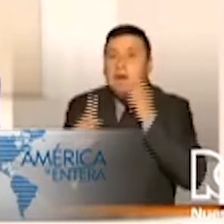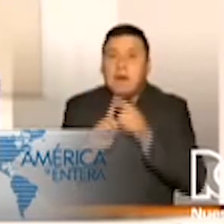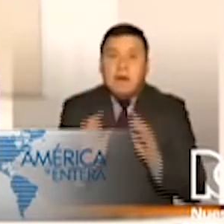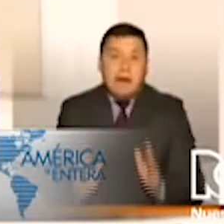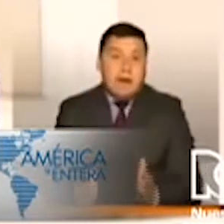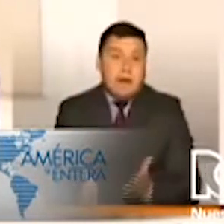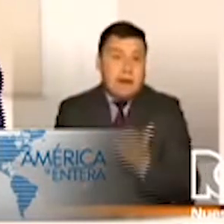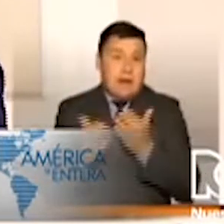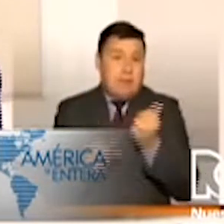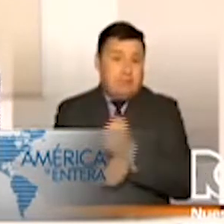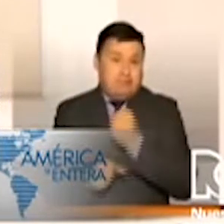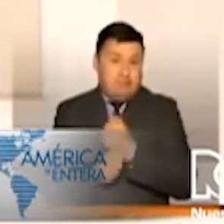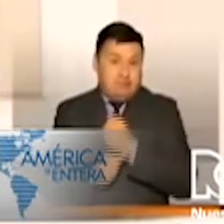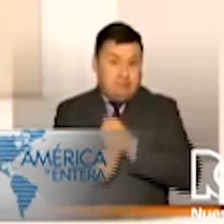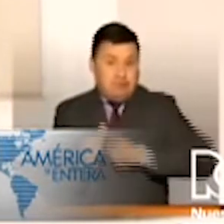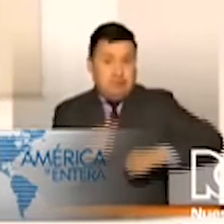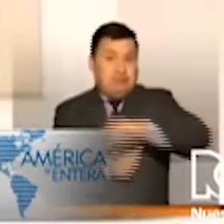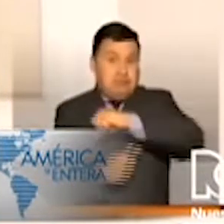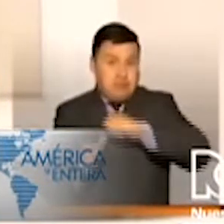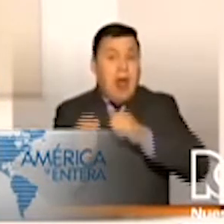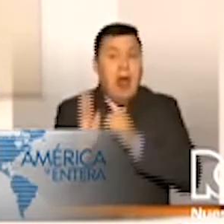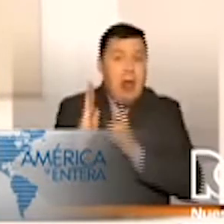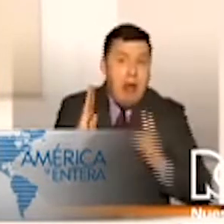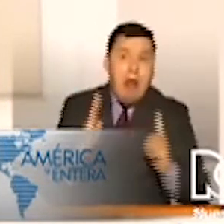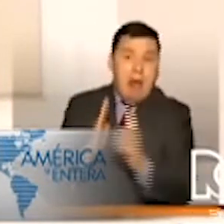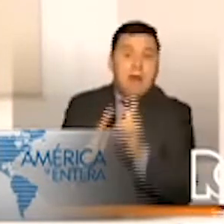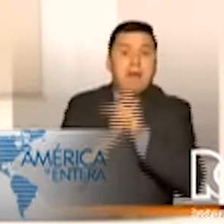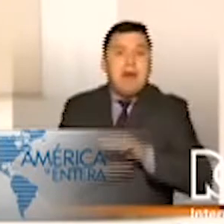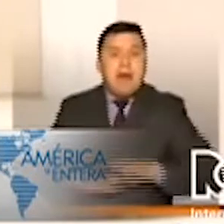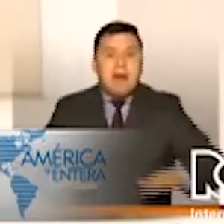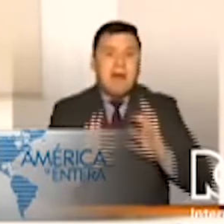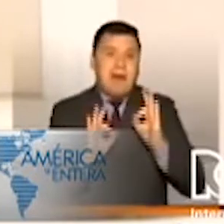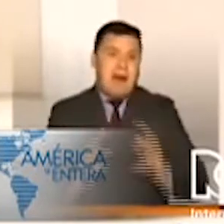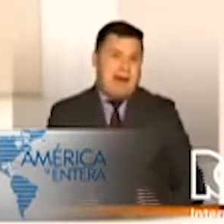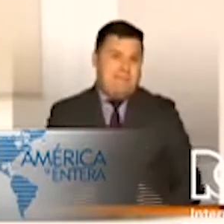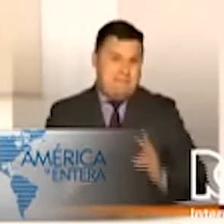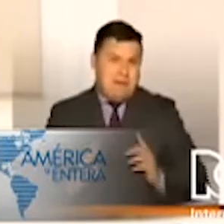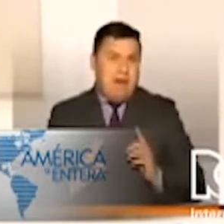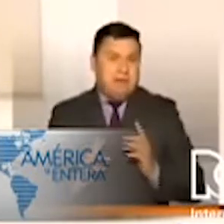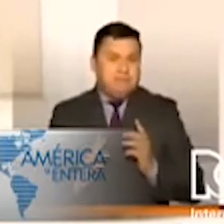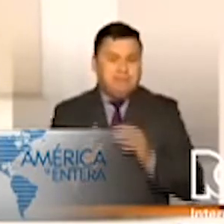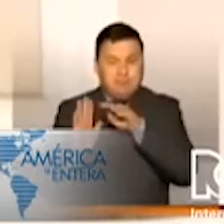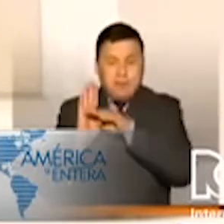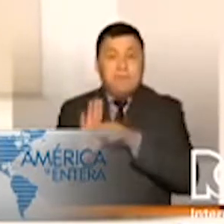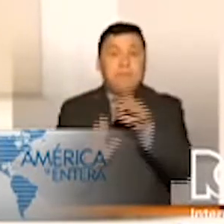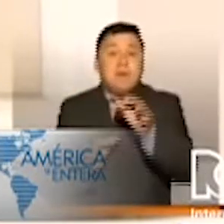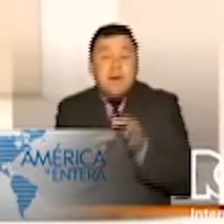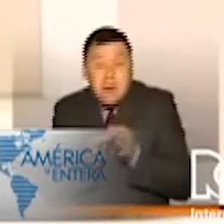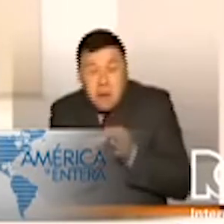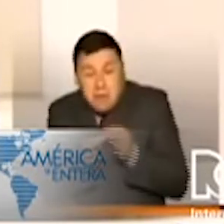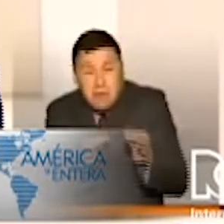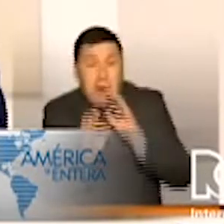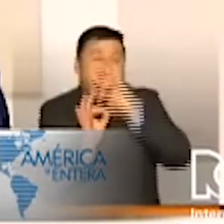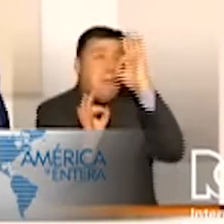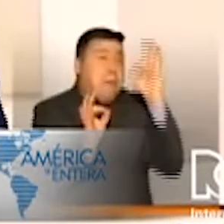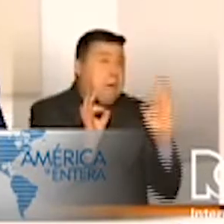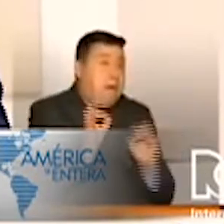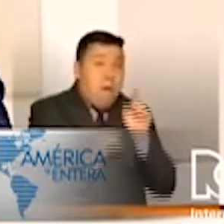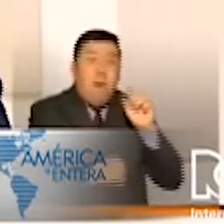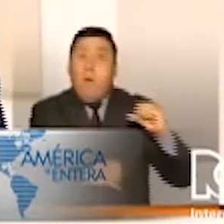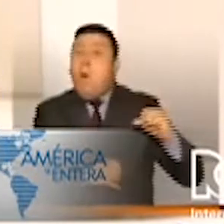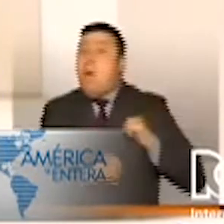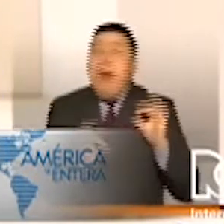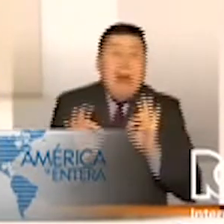de vida productiva y también de otros espacios de calidad de vida en los municipios que no tienen